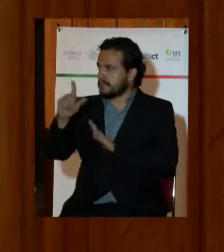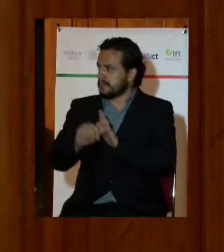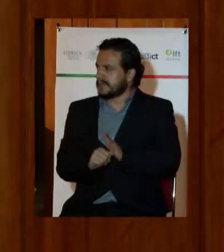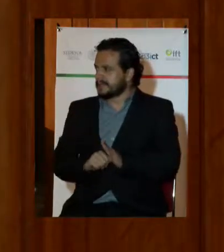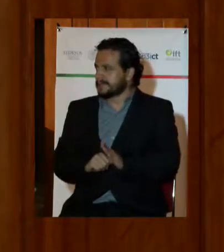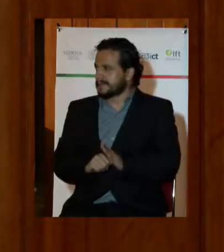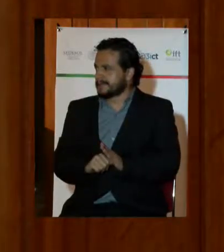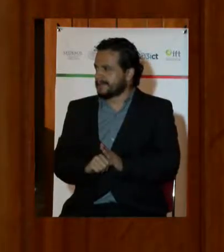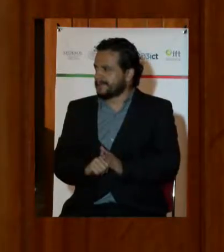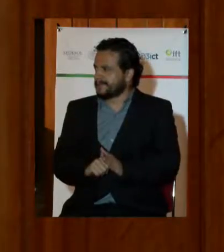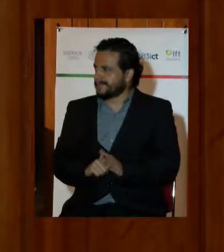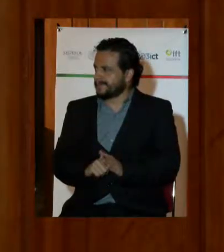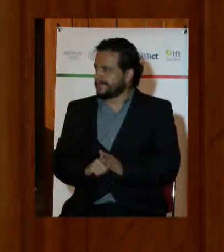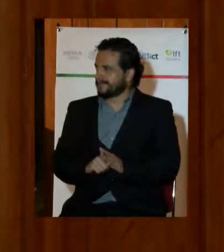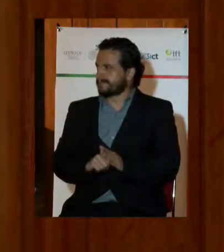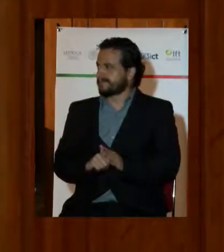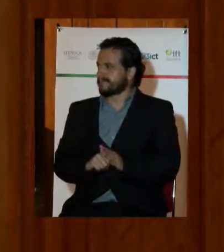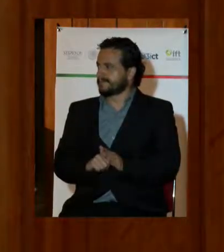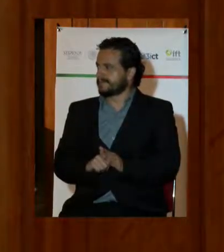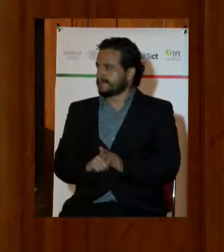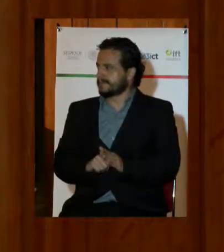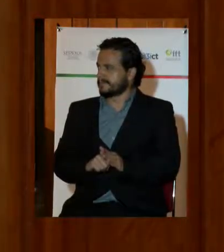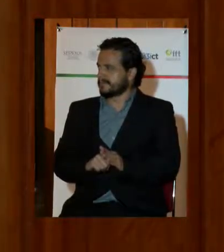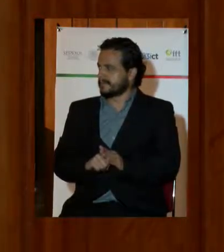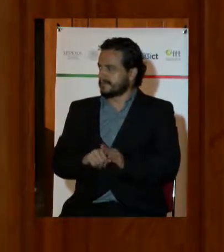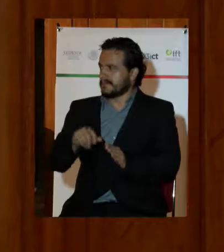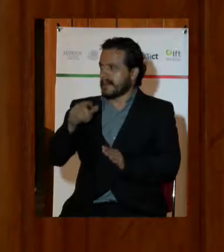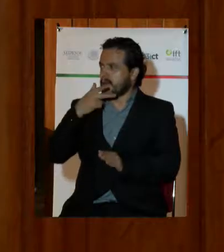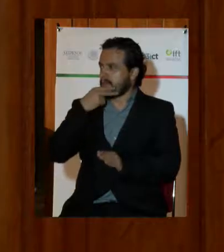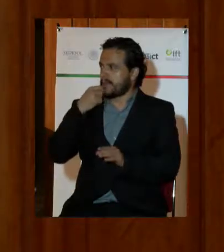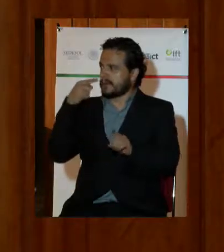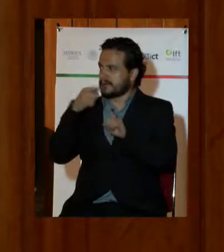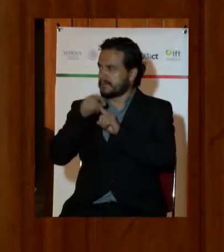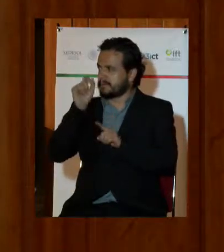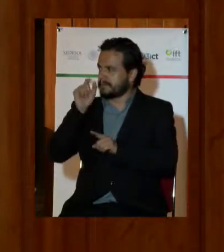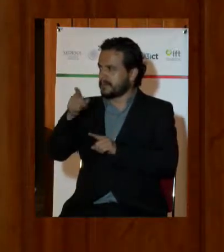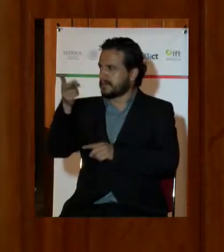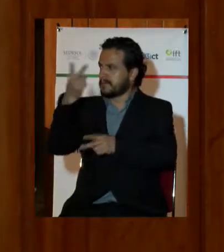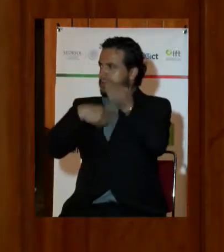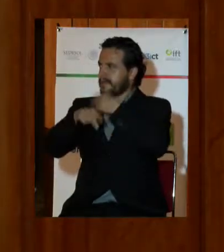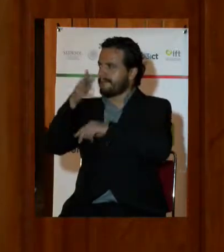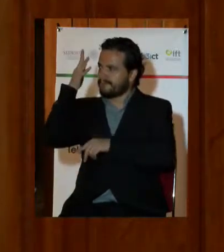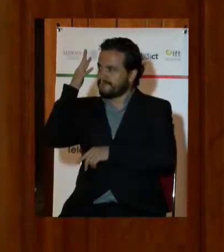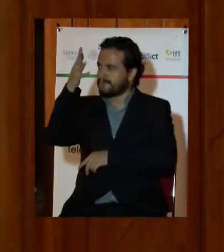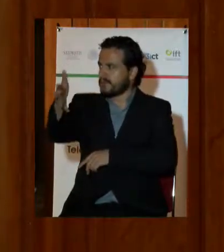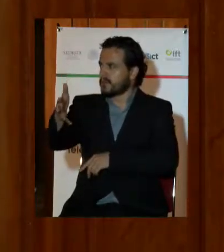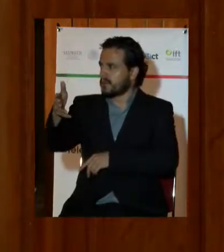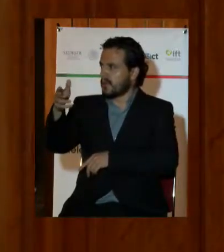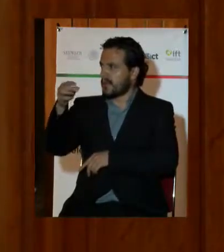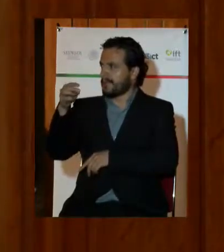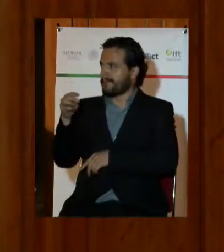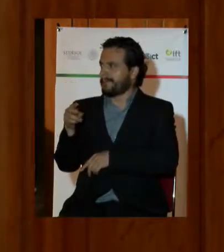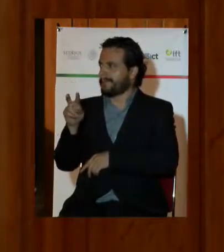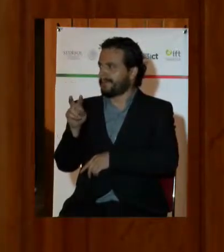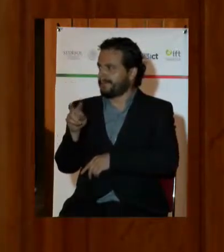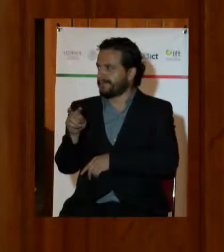Marty McFly de Volver al Futuro llegaba al futuro por fin y hicieron una parodia que me parecía muy interesante,